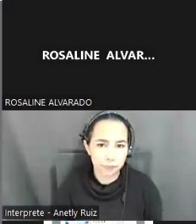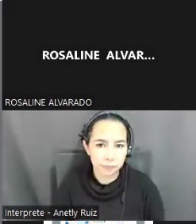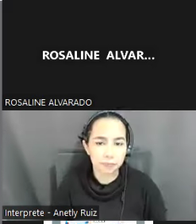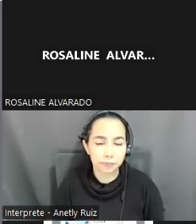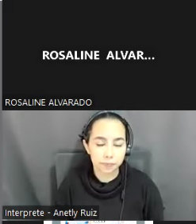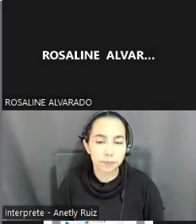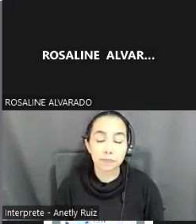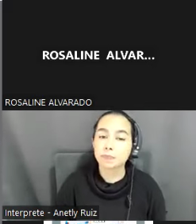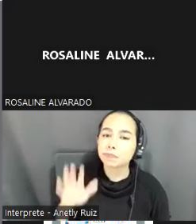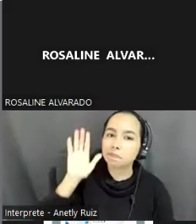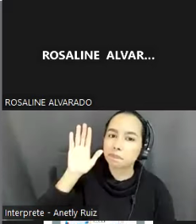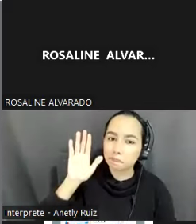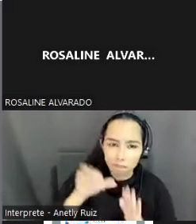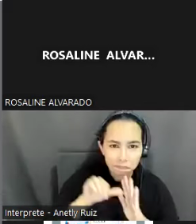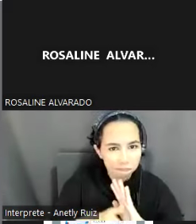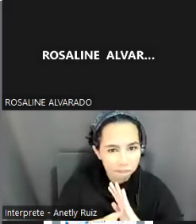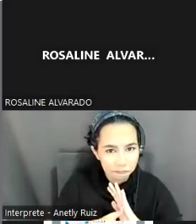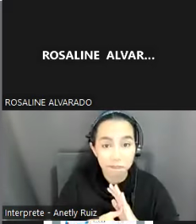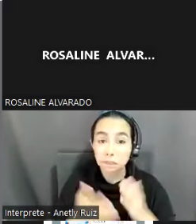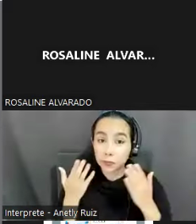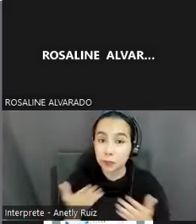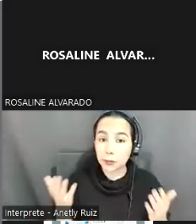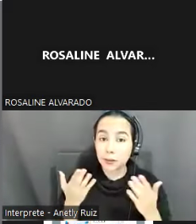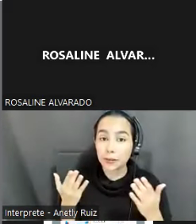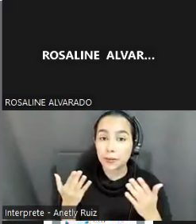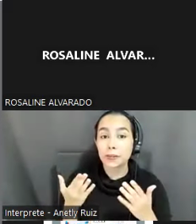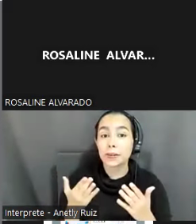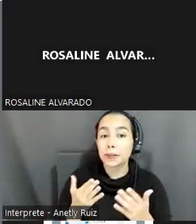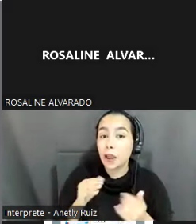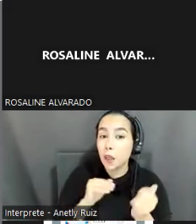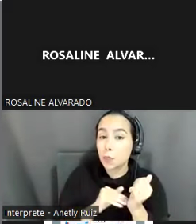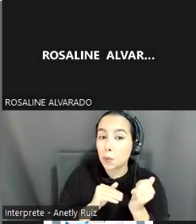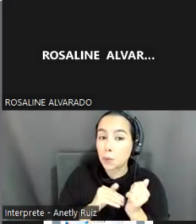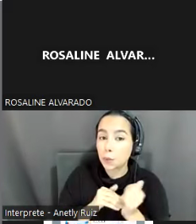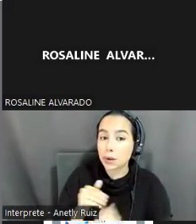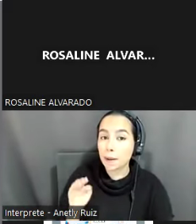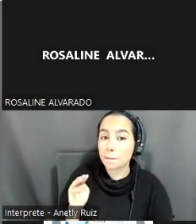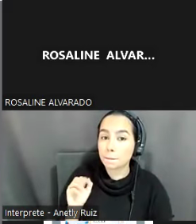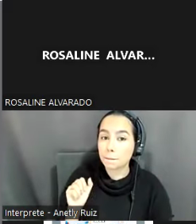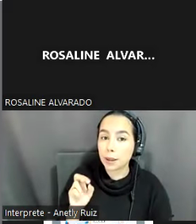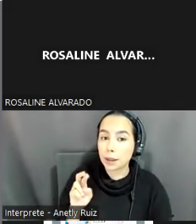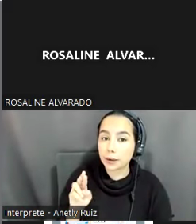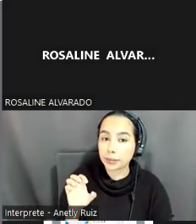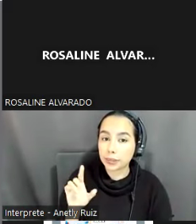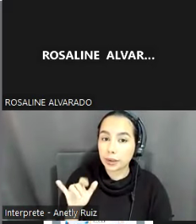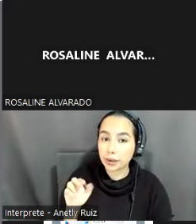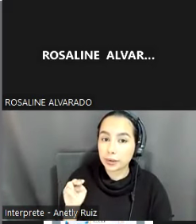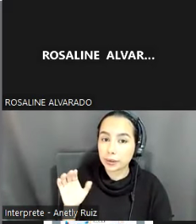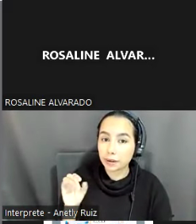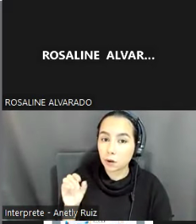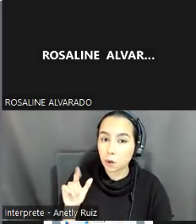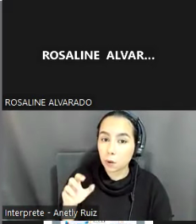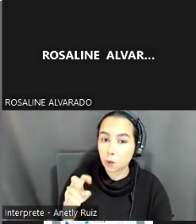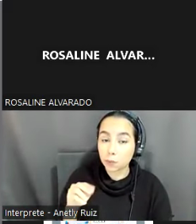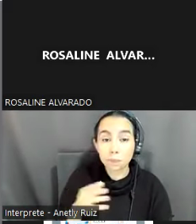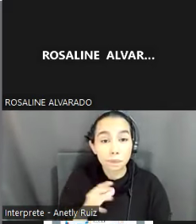Debo destacar, ¿verdad?, que también nos acompaña la doctora Marcilín Colón Colón y el licenciado David Carrasquillo, a quienes de